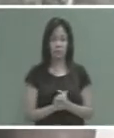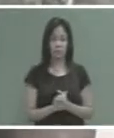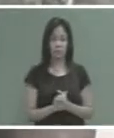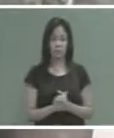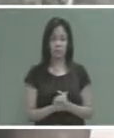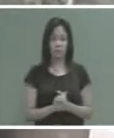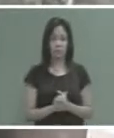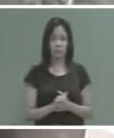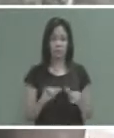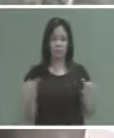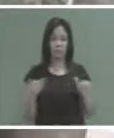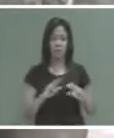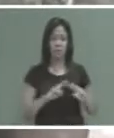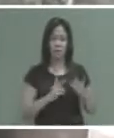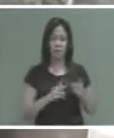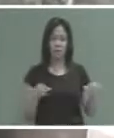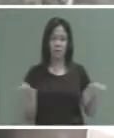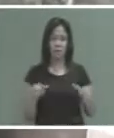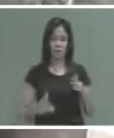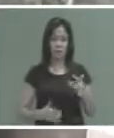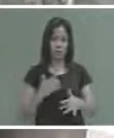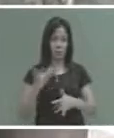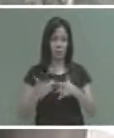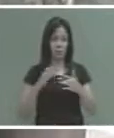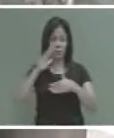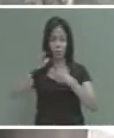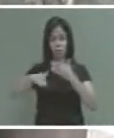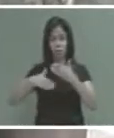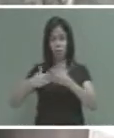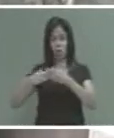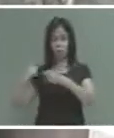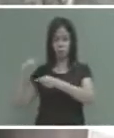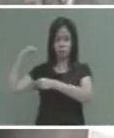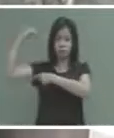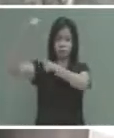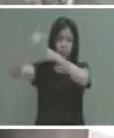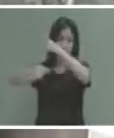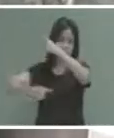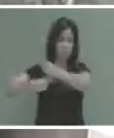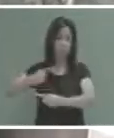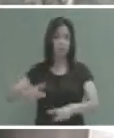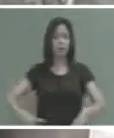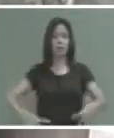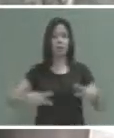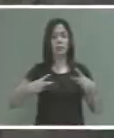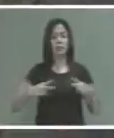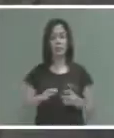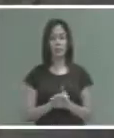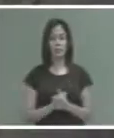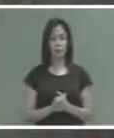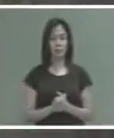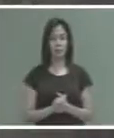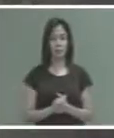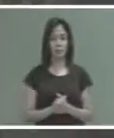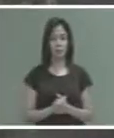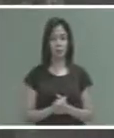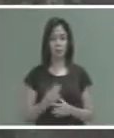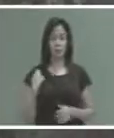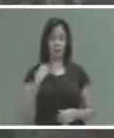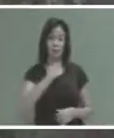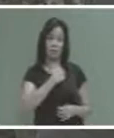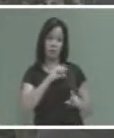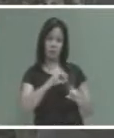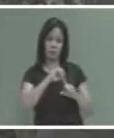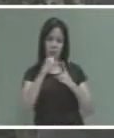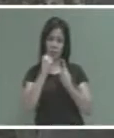los mismos sentimientos a través de lo largo de mi vida, actuando a lo mejor en diferentes formas. ¿Pero consideras tú que nuestra sociedad